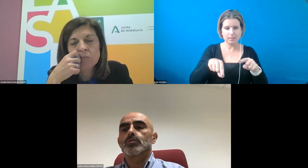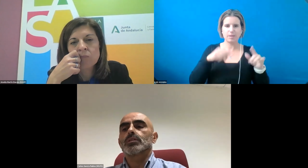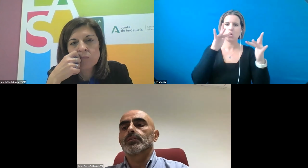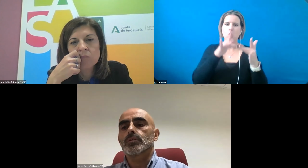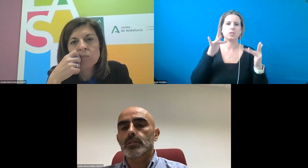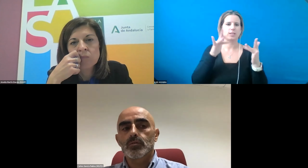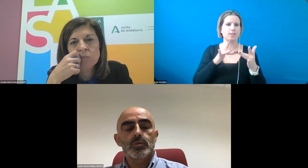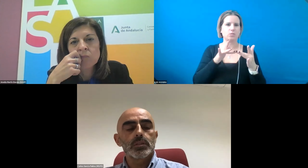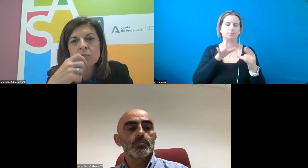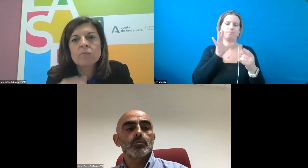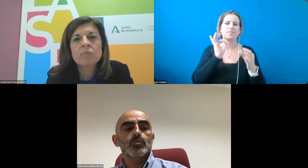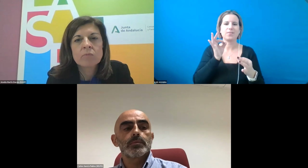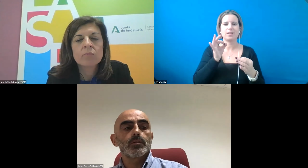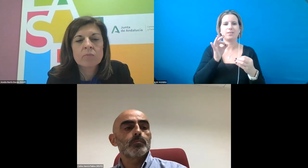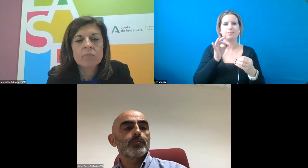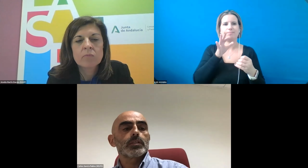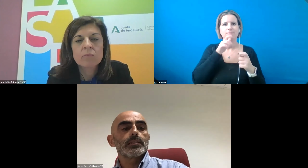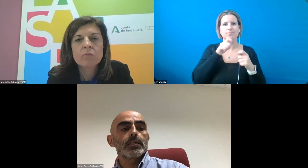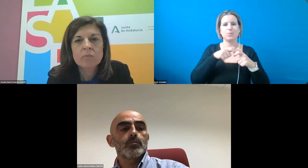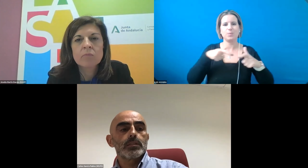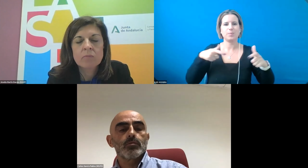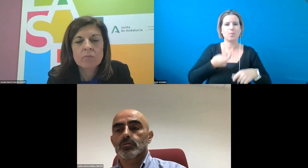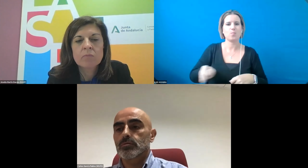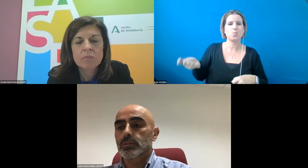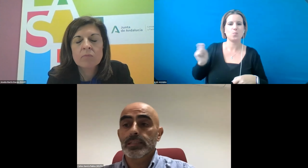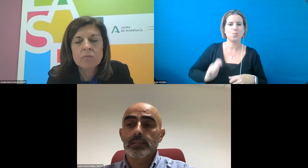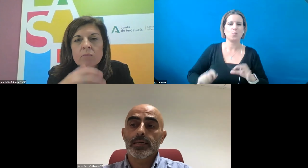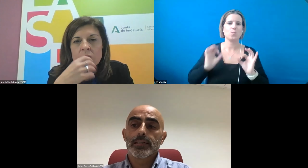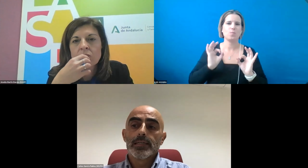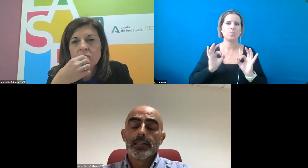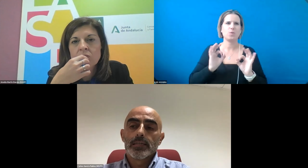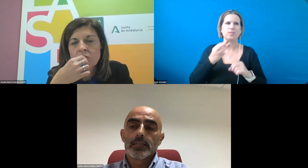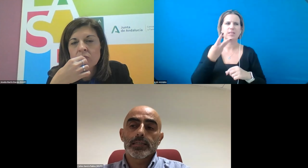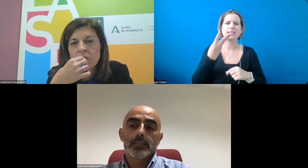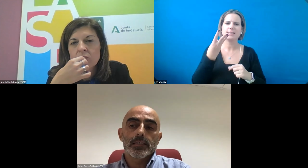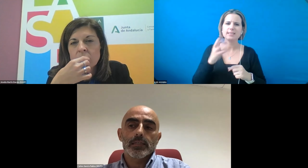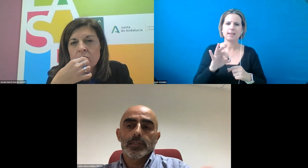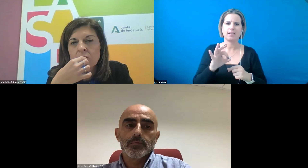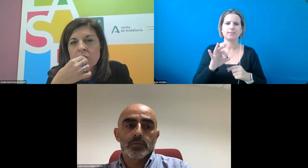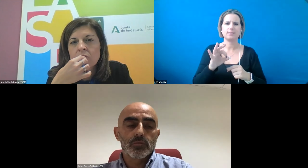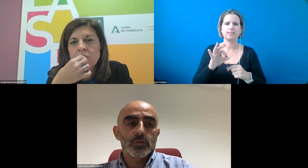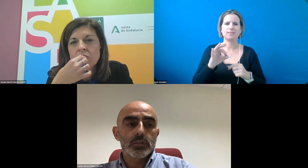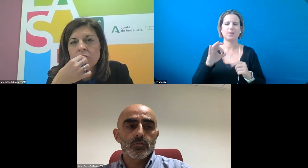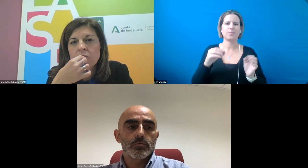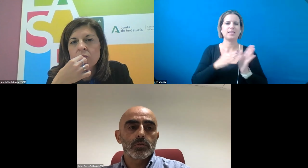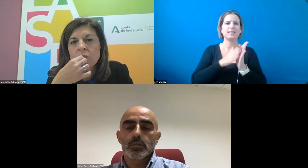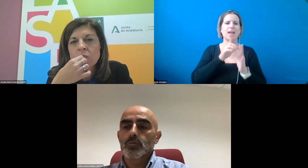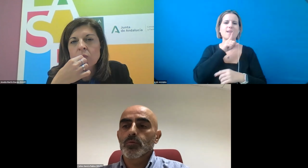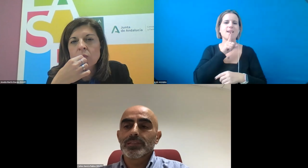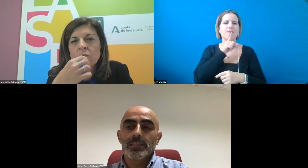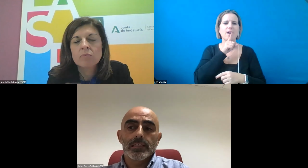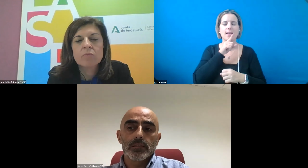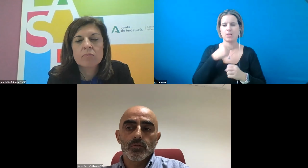es cierto que ellos han ido creciendo muchísimo no solamente los profesionales que he comentado que son 30 en el CAI de San Rafael pero yo no sé si son